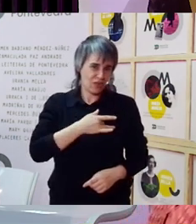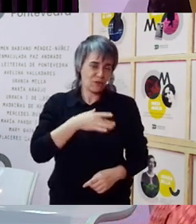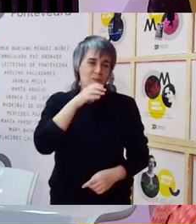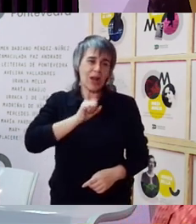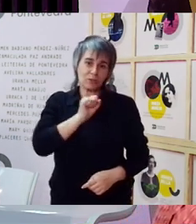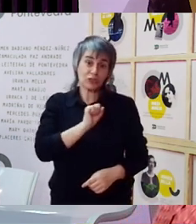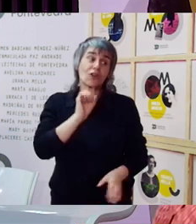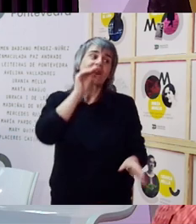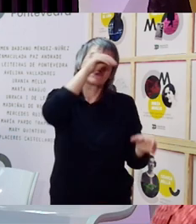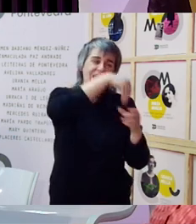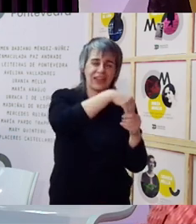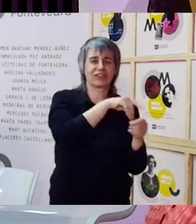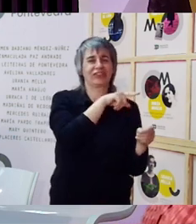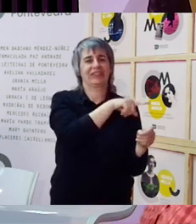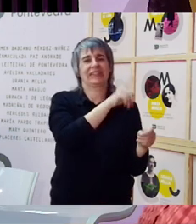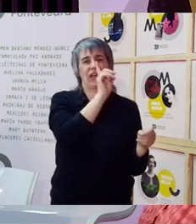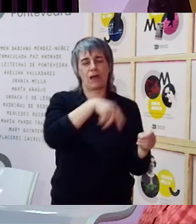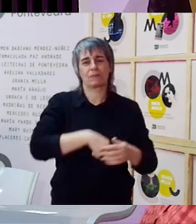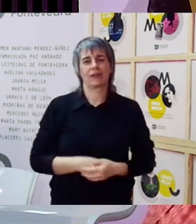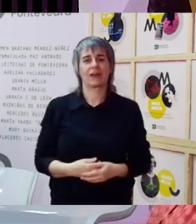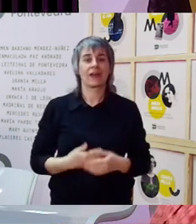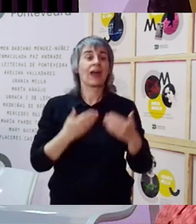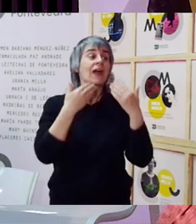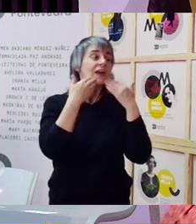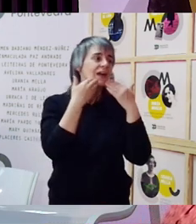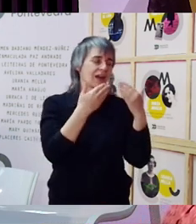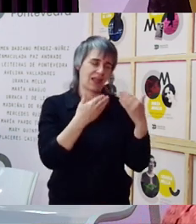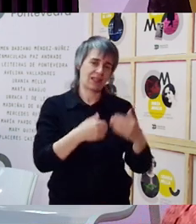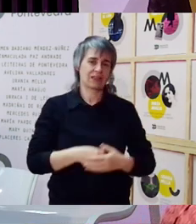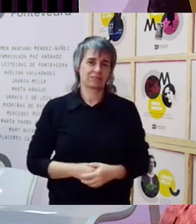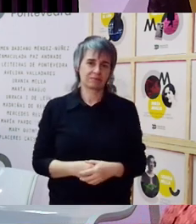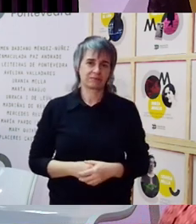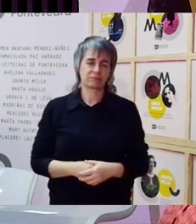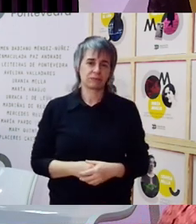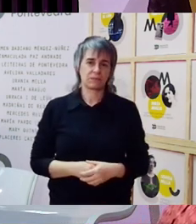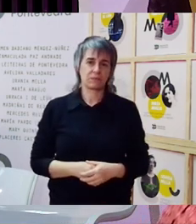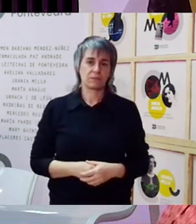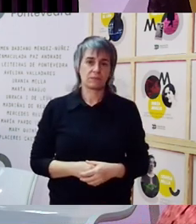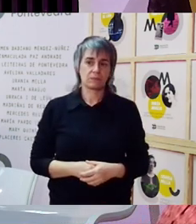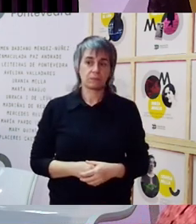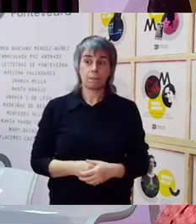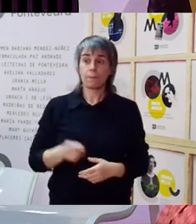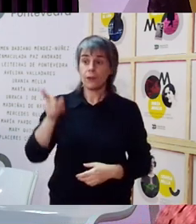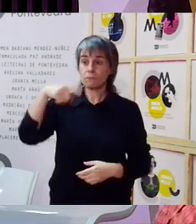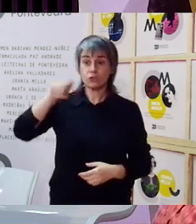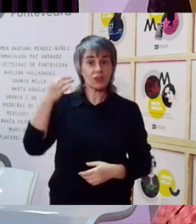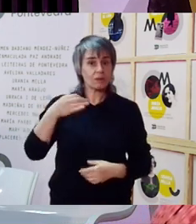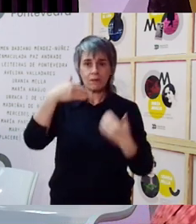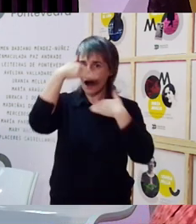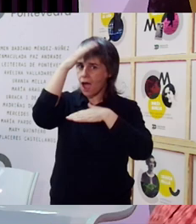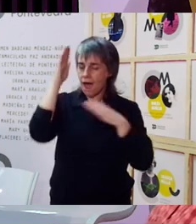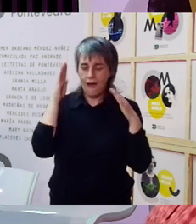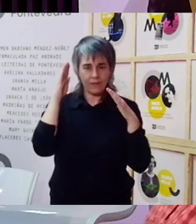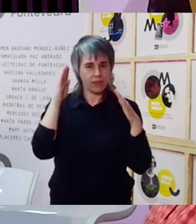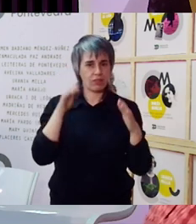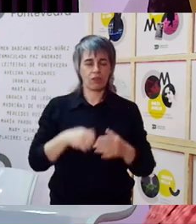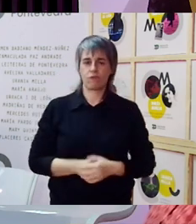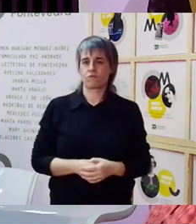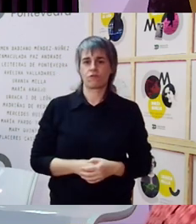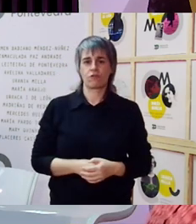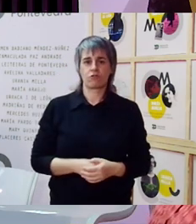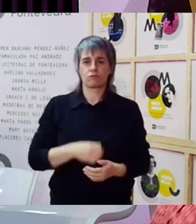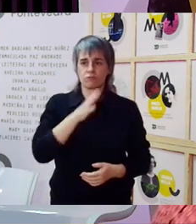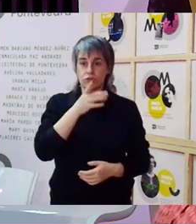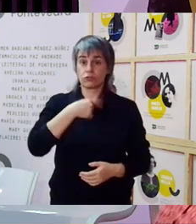ti. Gracias, Silvia. Estade moi atentos, estade moi atentas porque vamos a